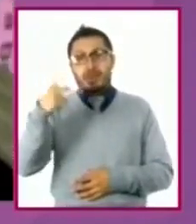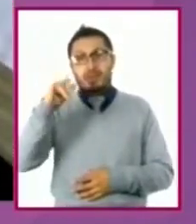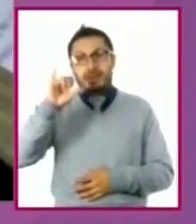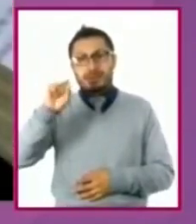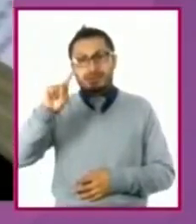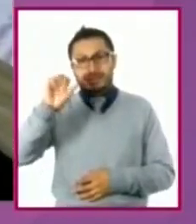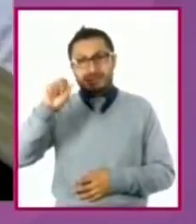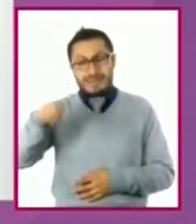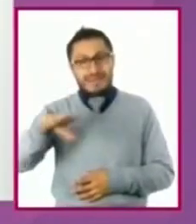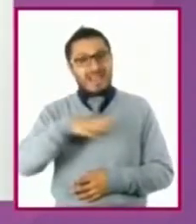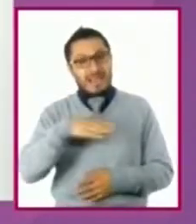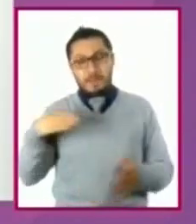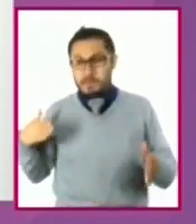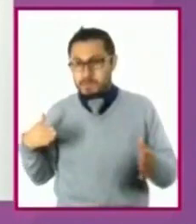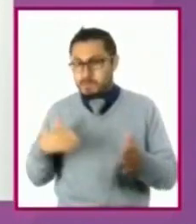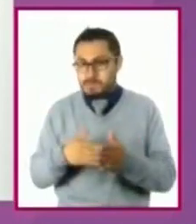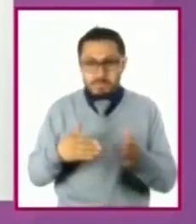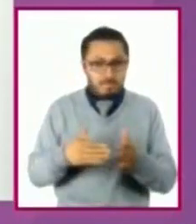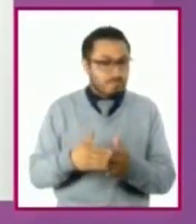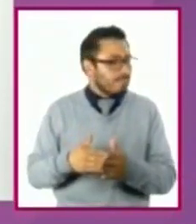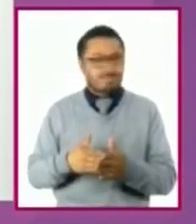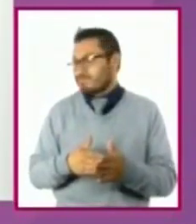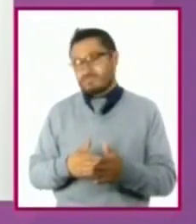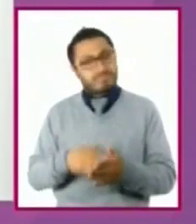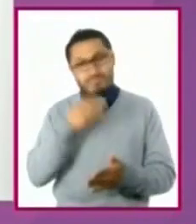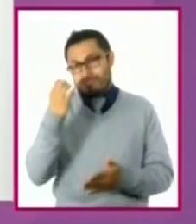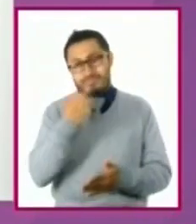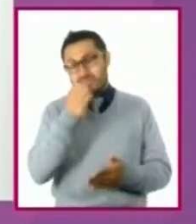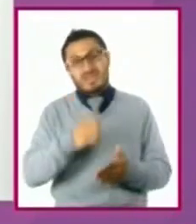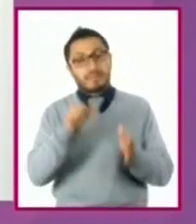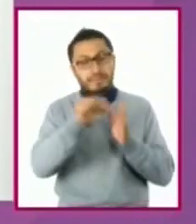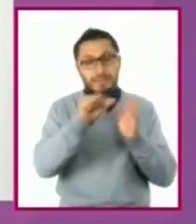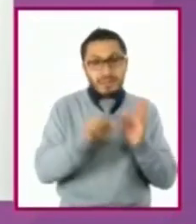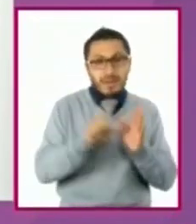acceso a las escuelas. El artículo 27